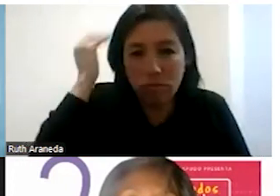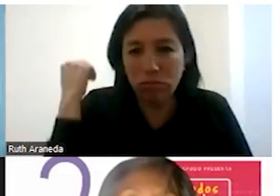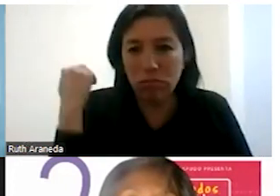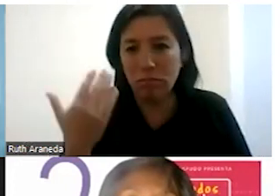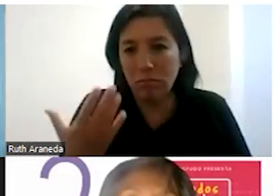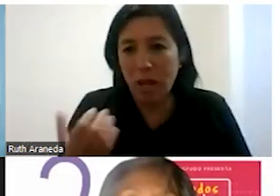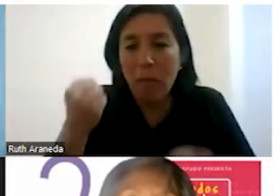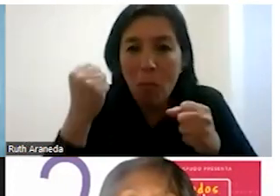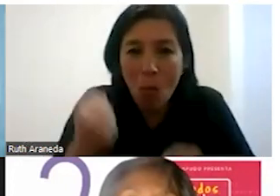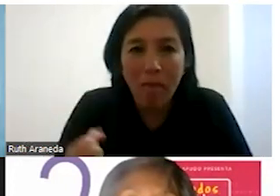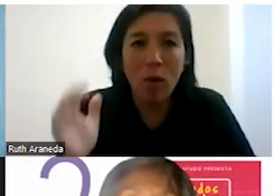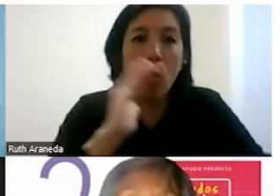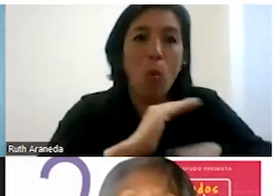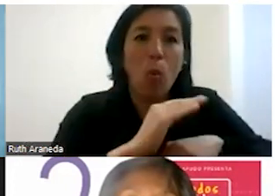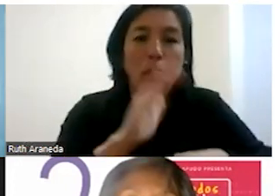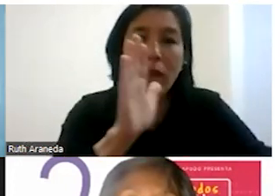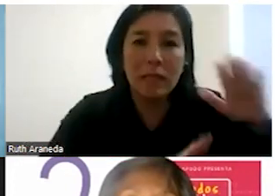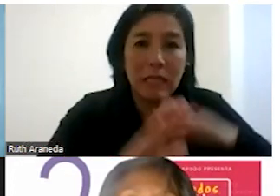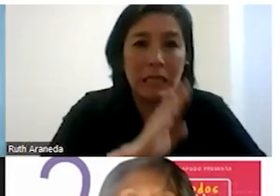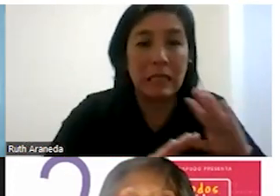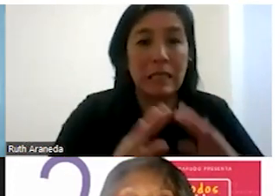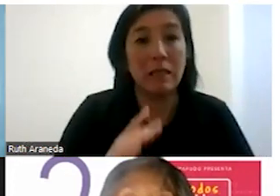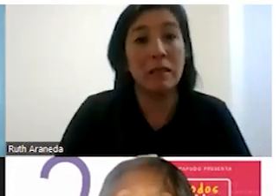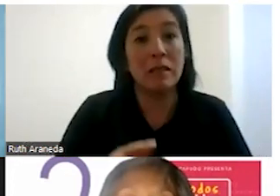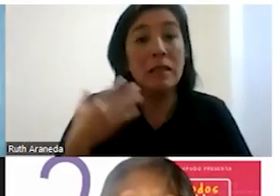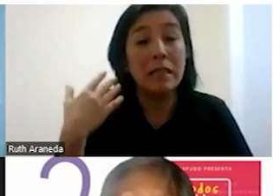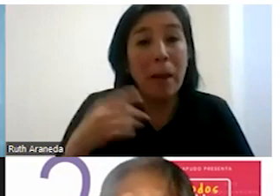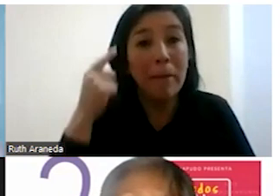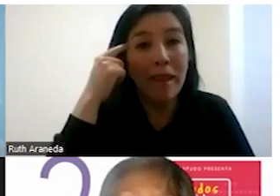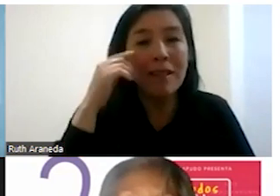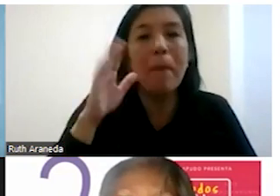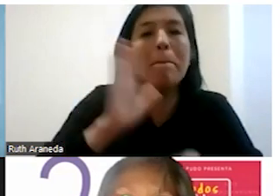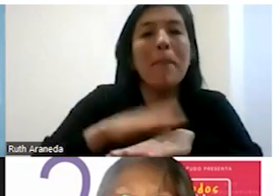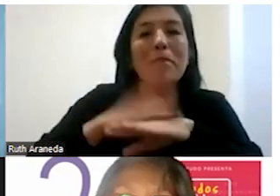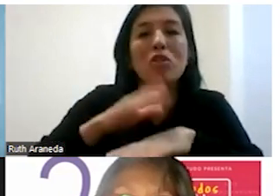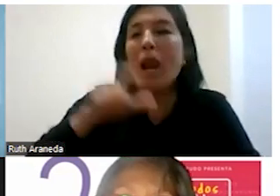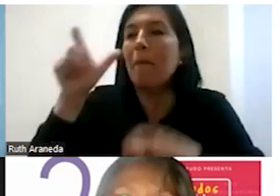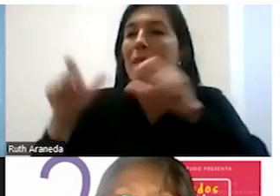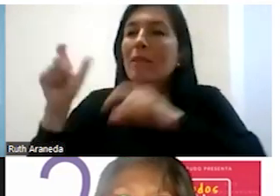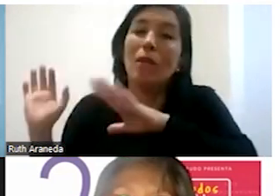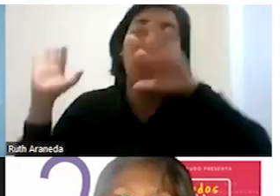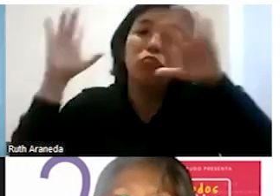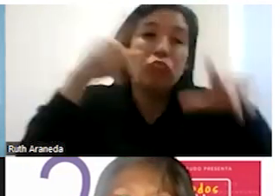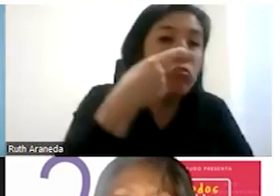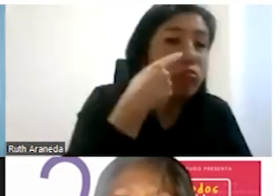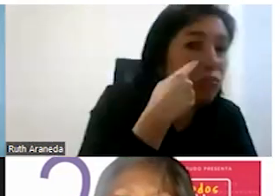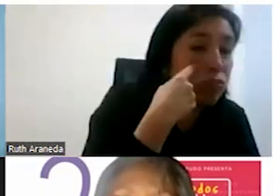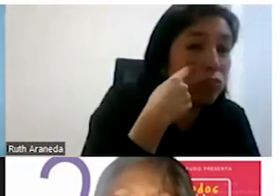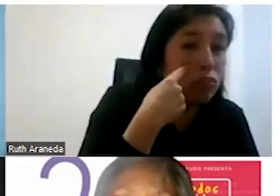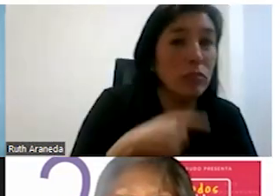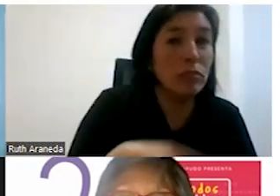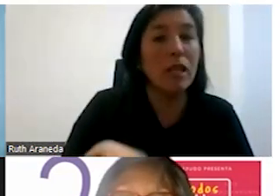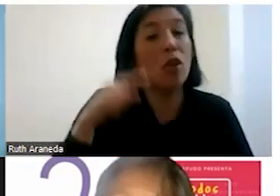que puedan salvaguardar esto, pero que también brinden el acceso a las comunidades para conocer su patrimonio. Acá yo creo que